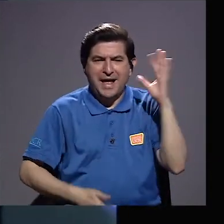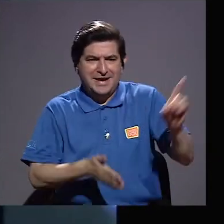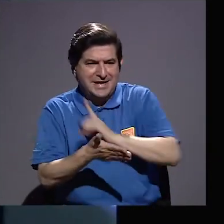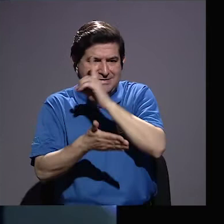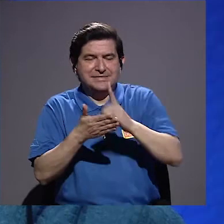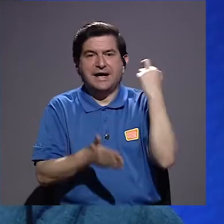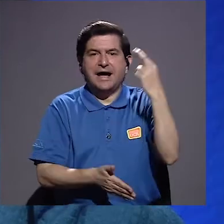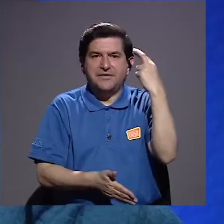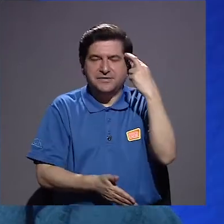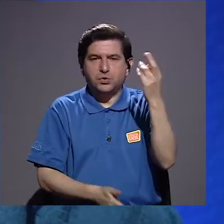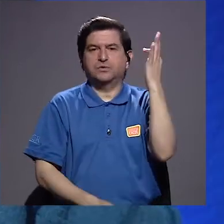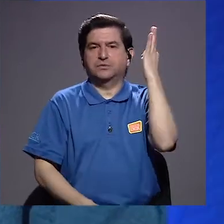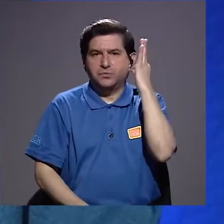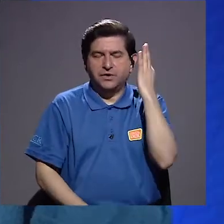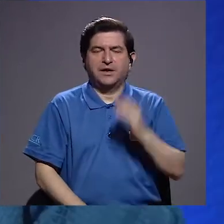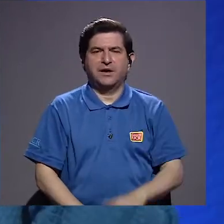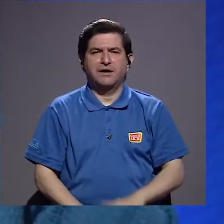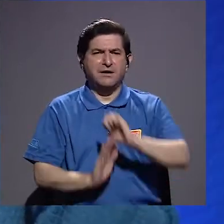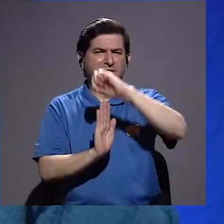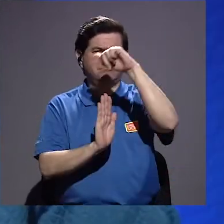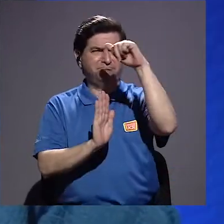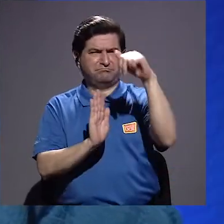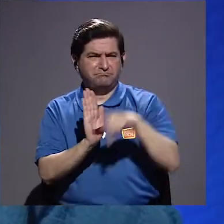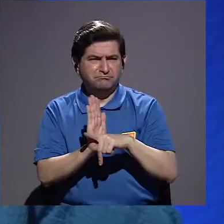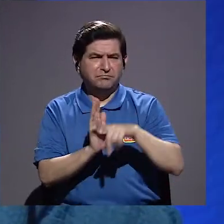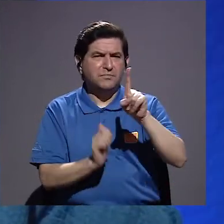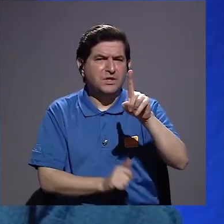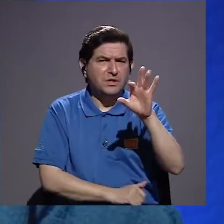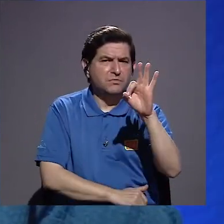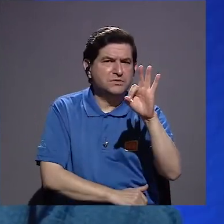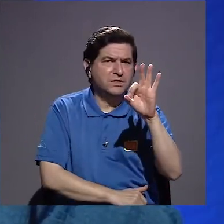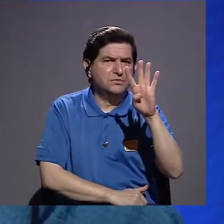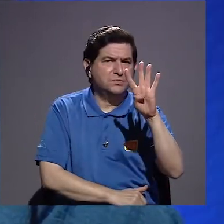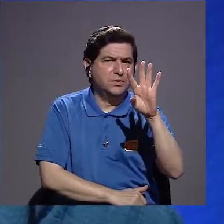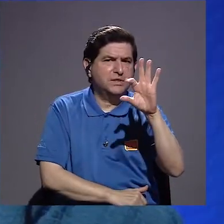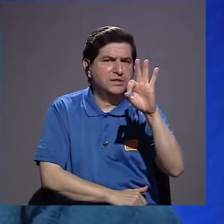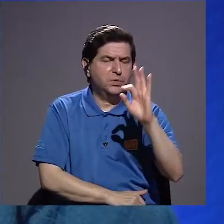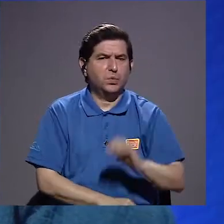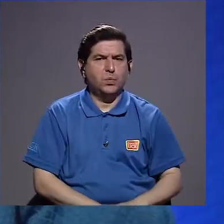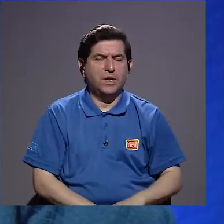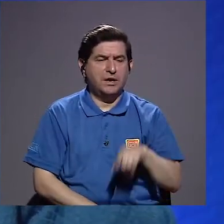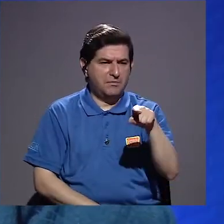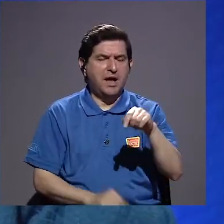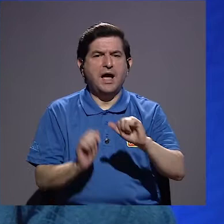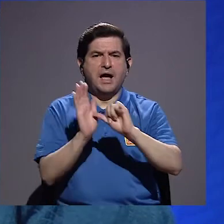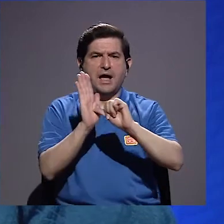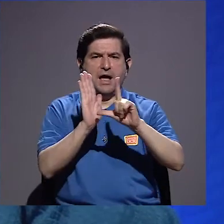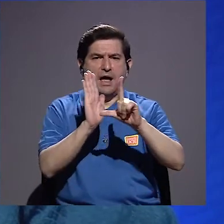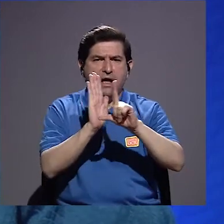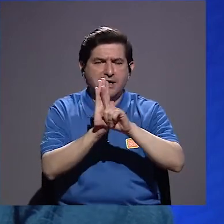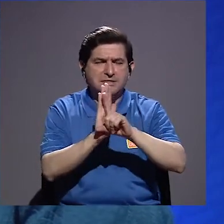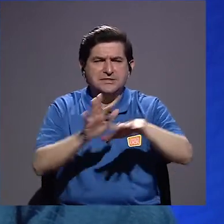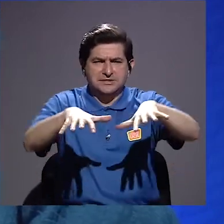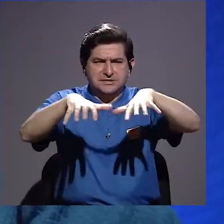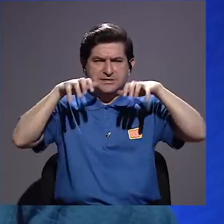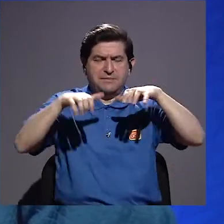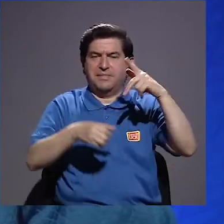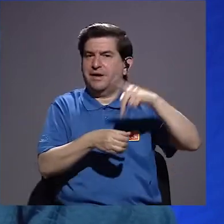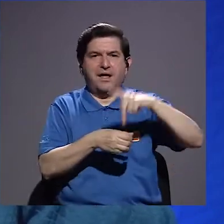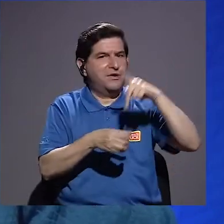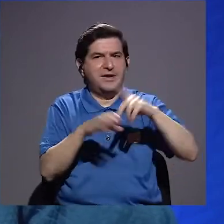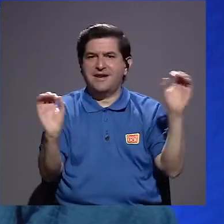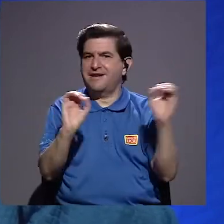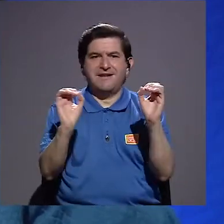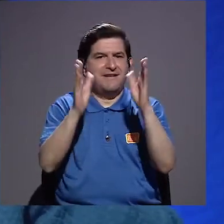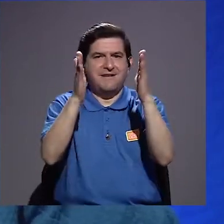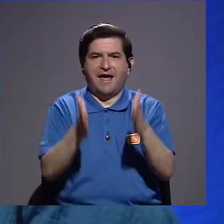mujeres. Nuestra Constitución Política de 1949 surge de una asamblea constituyente en la que no participa ninguna